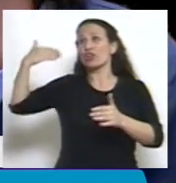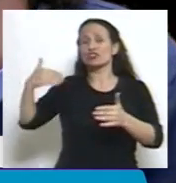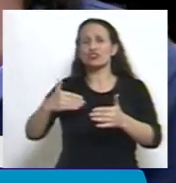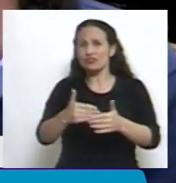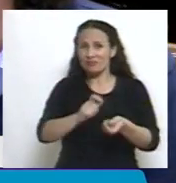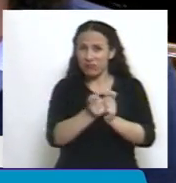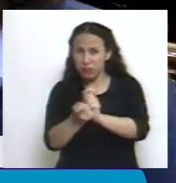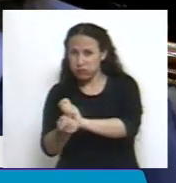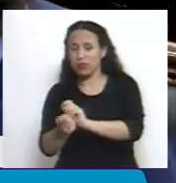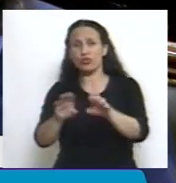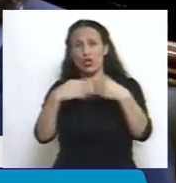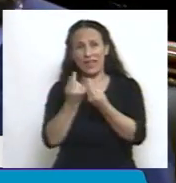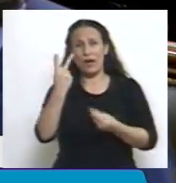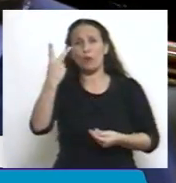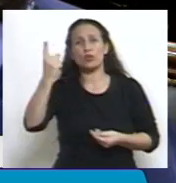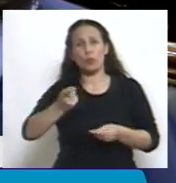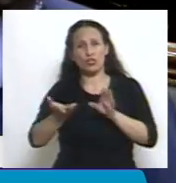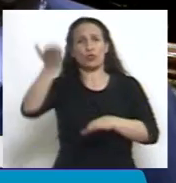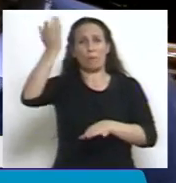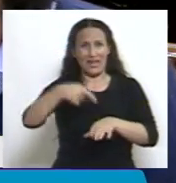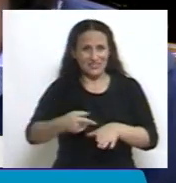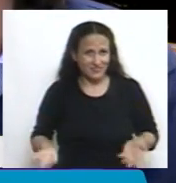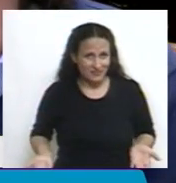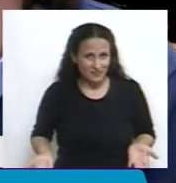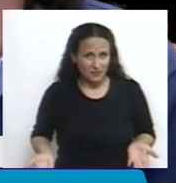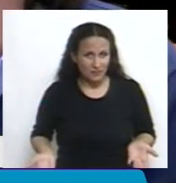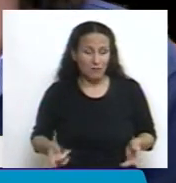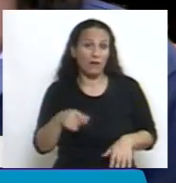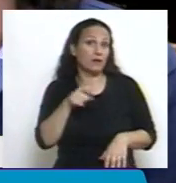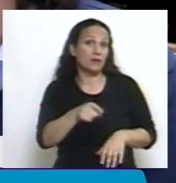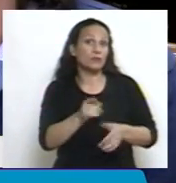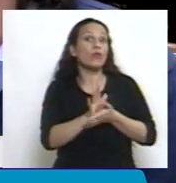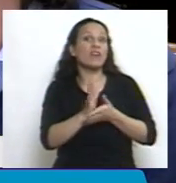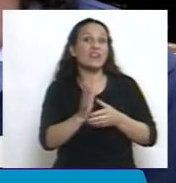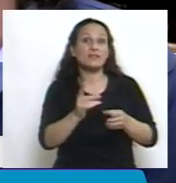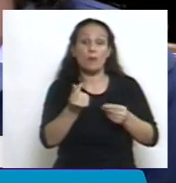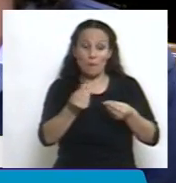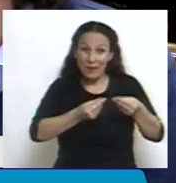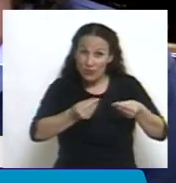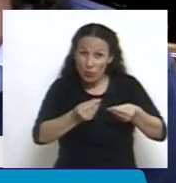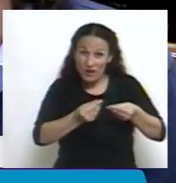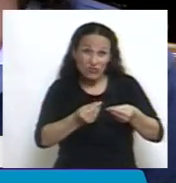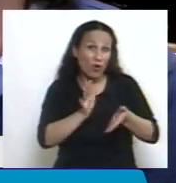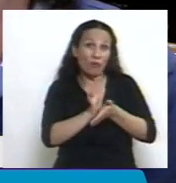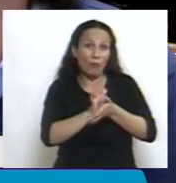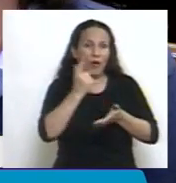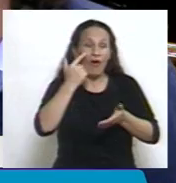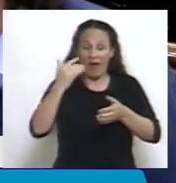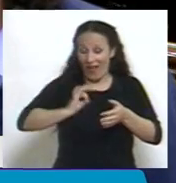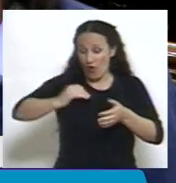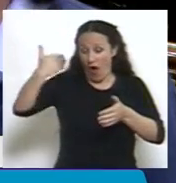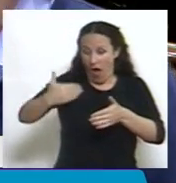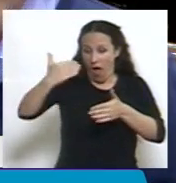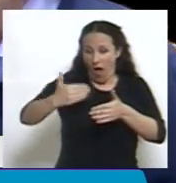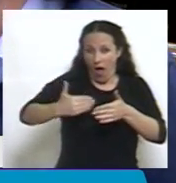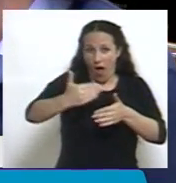que 21%, se amplió 21%, que equivale a 1,6 presupuestos enteros. Es decir, durante todos estos